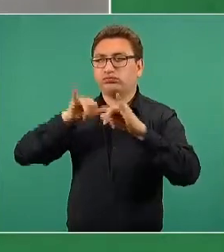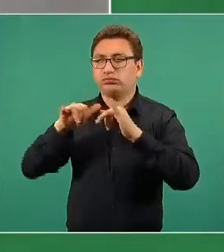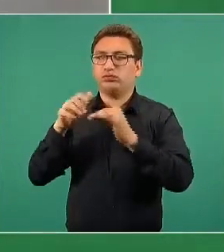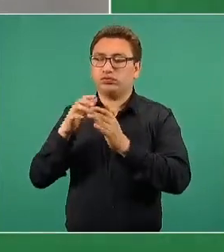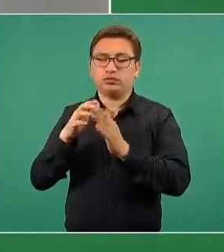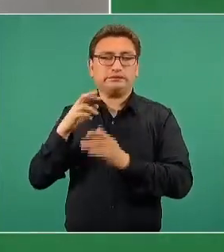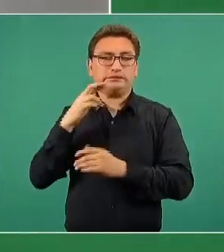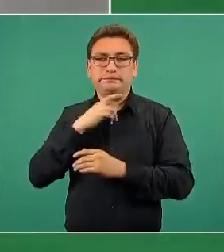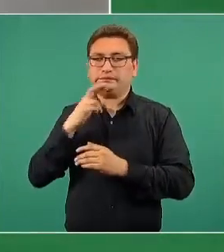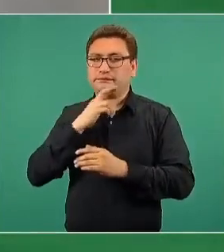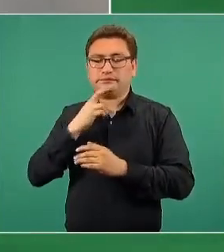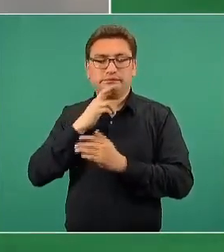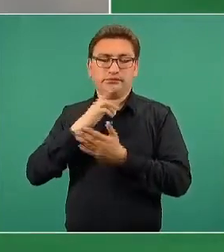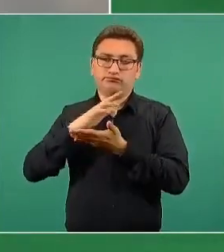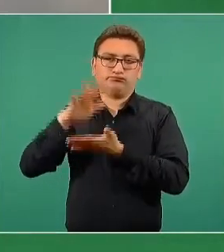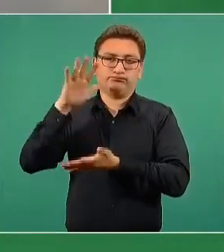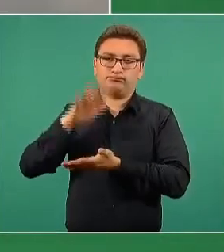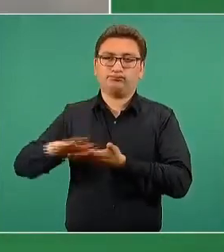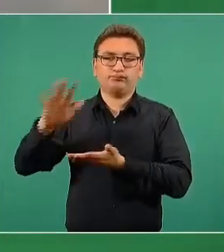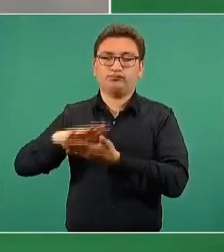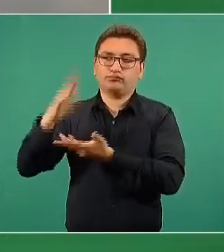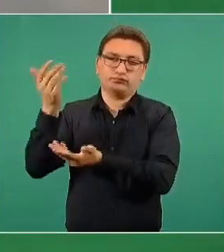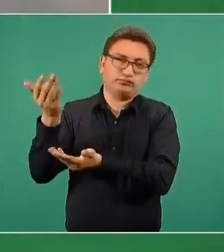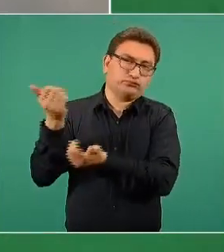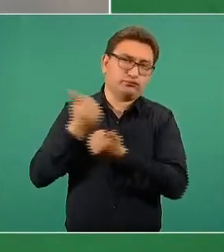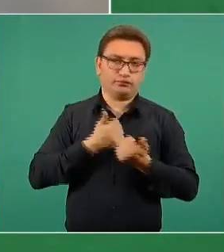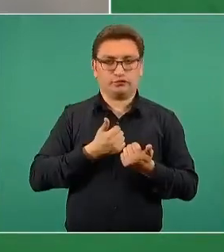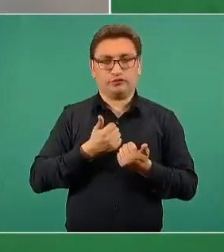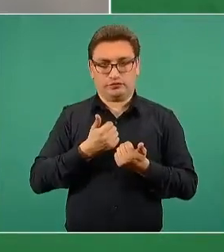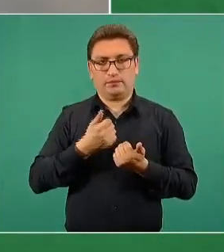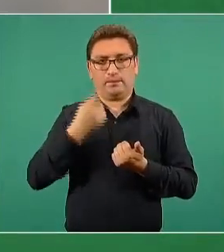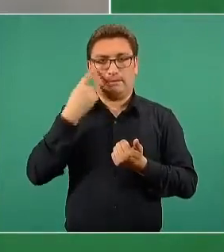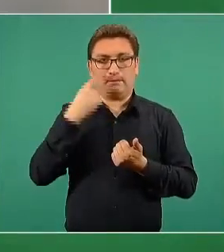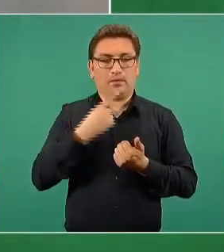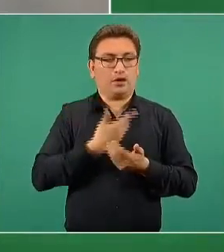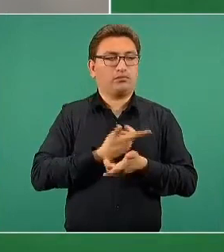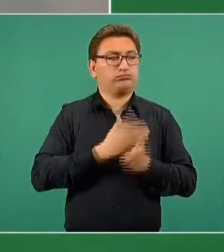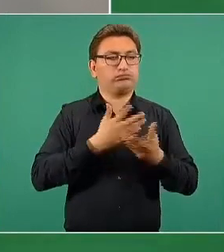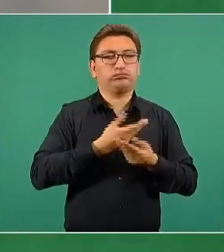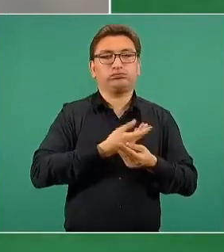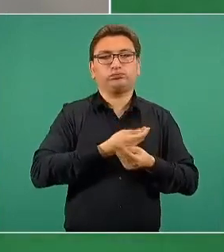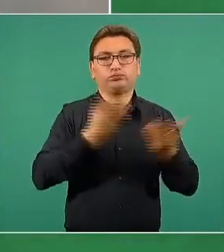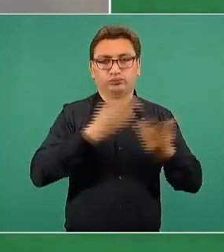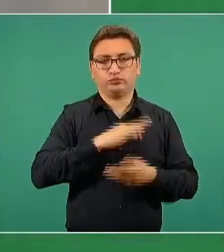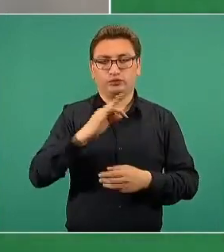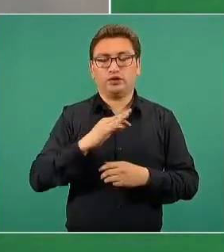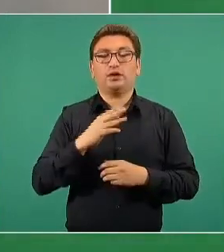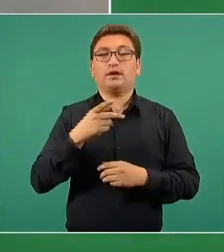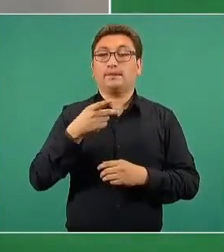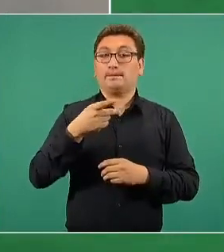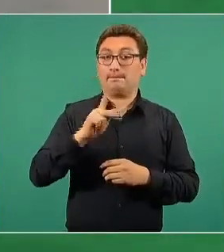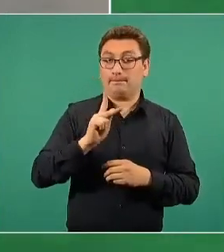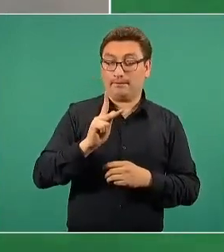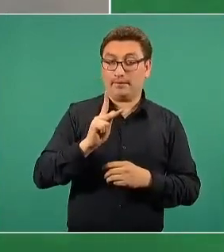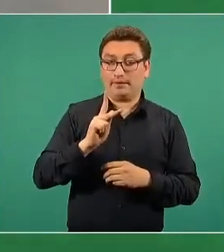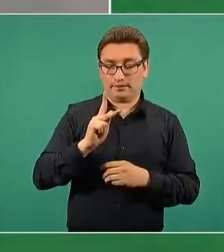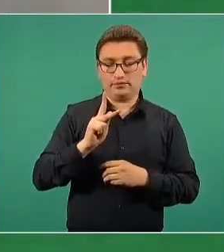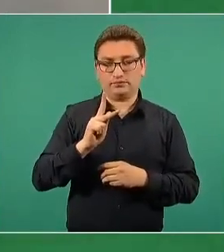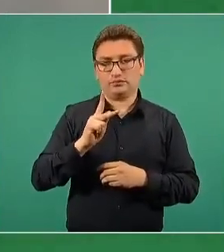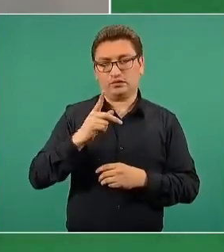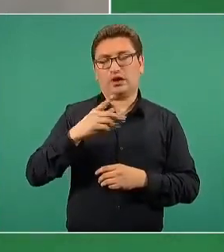la brevedad se entreguen y liberen estas vacunas. Sin embargo, hay